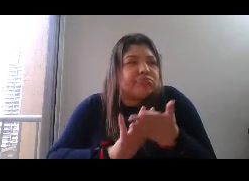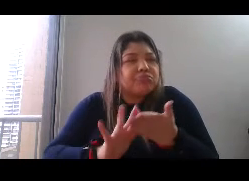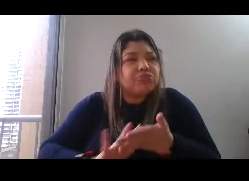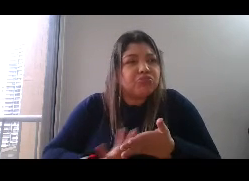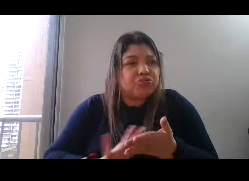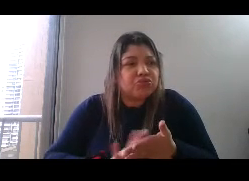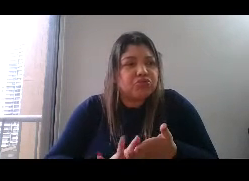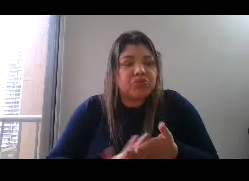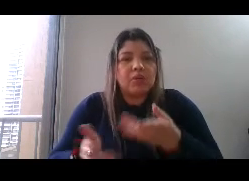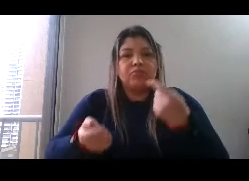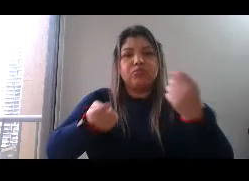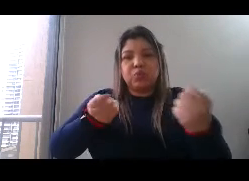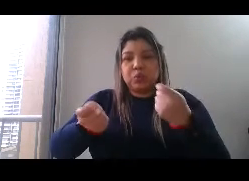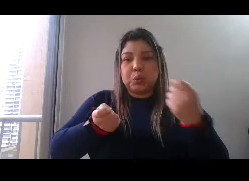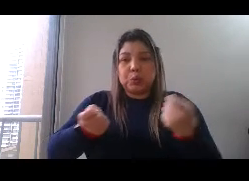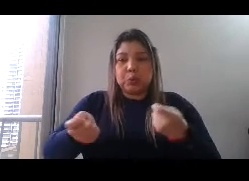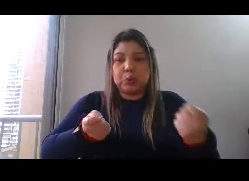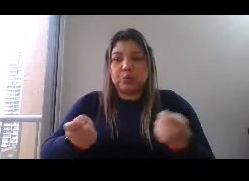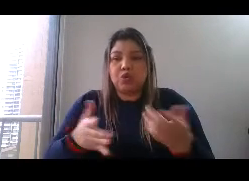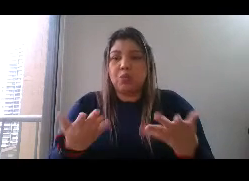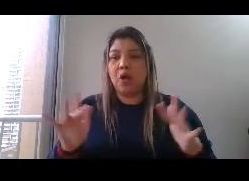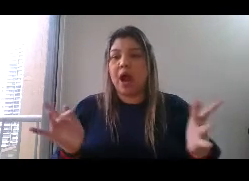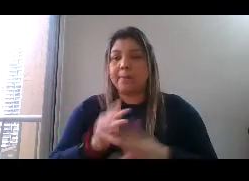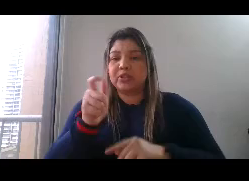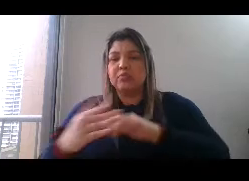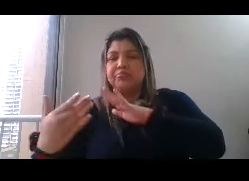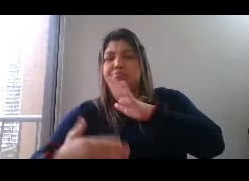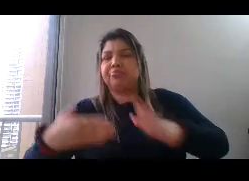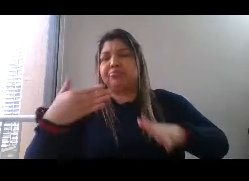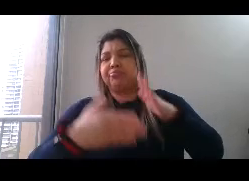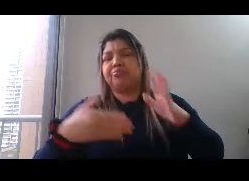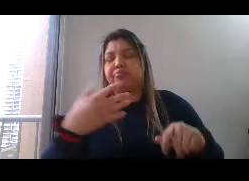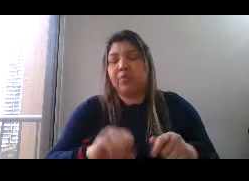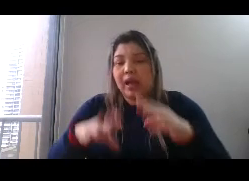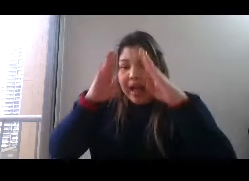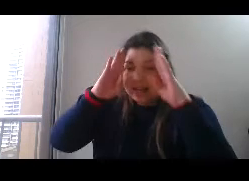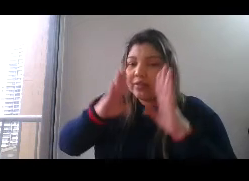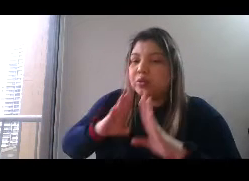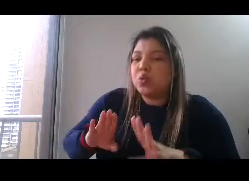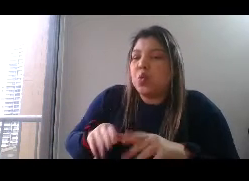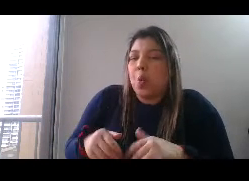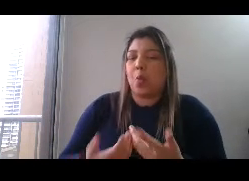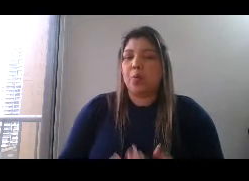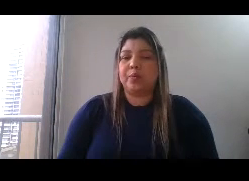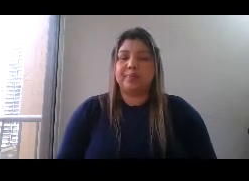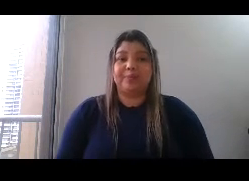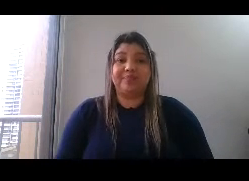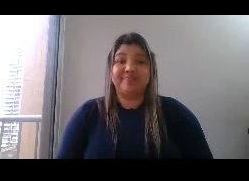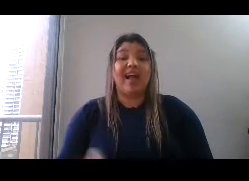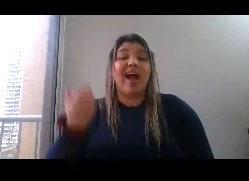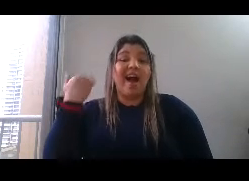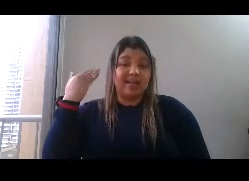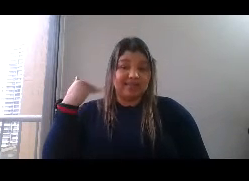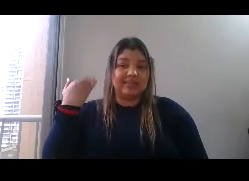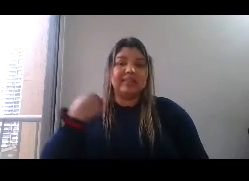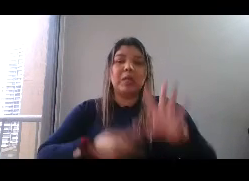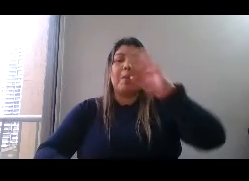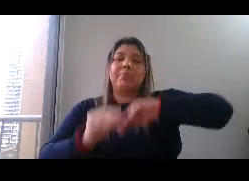poder atender todos los casos. Cuando se hicieron los lineamientos, estábamos viendo que